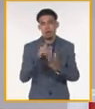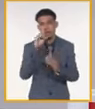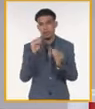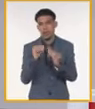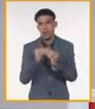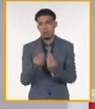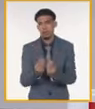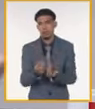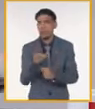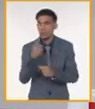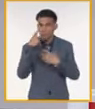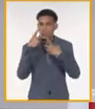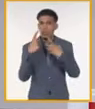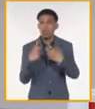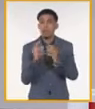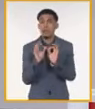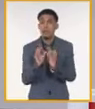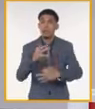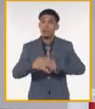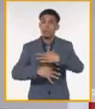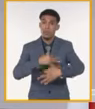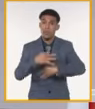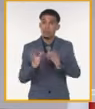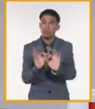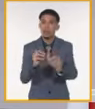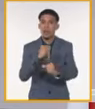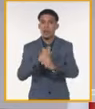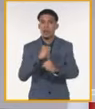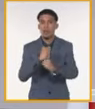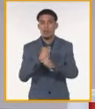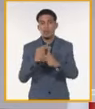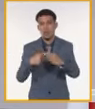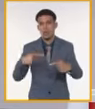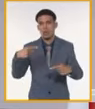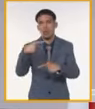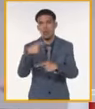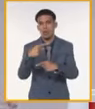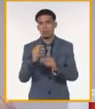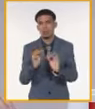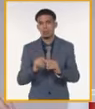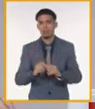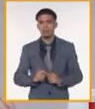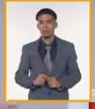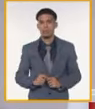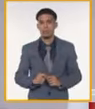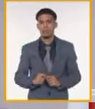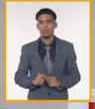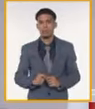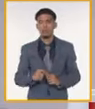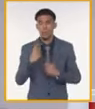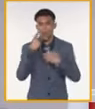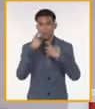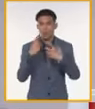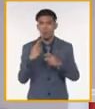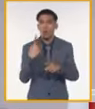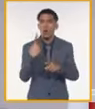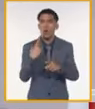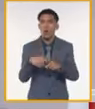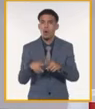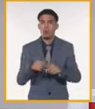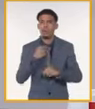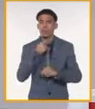importante y también por eso como estamos hablando de calidad en el empleo estamos hablando eso de este de esta de esta importancia y lo otro es que